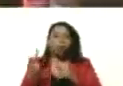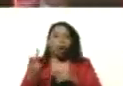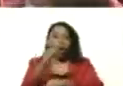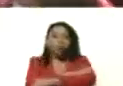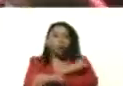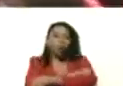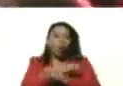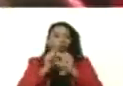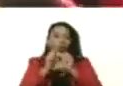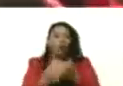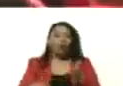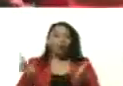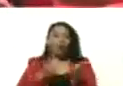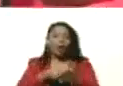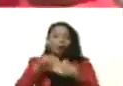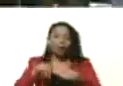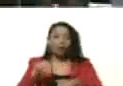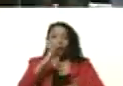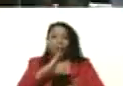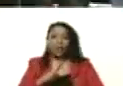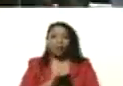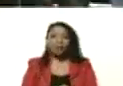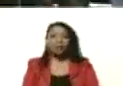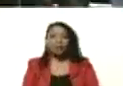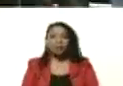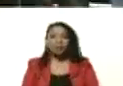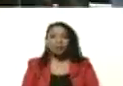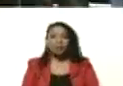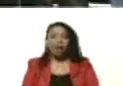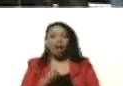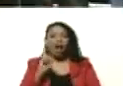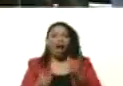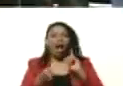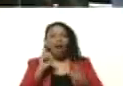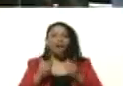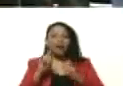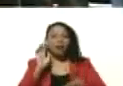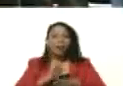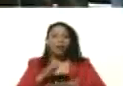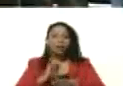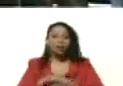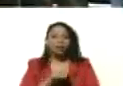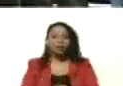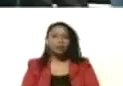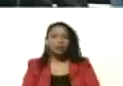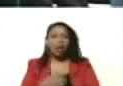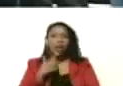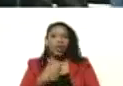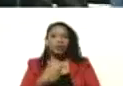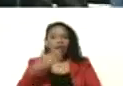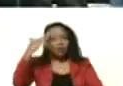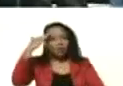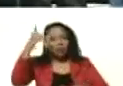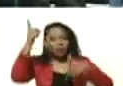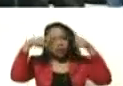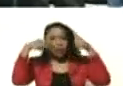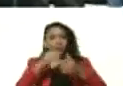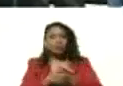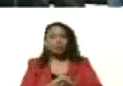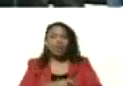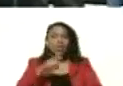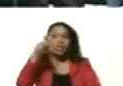que siga repitiendo que ganaron en Barinas. A veces ocurre, y decía el comandante Chávez, que